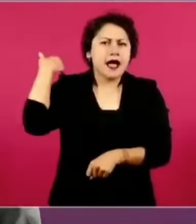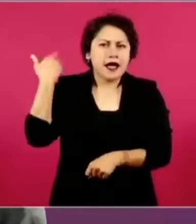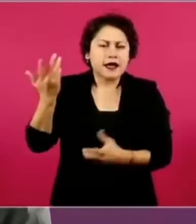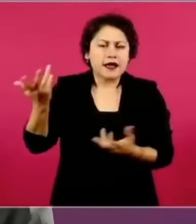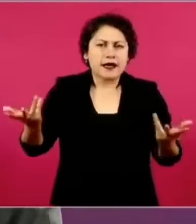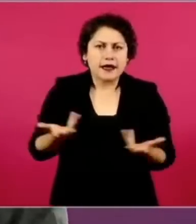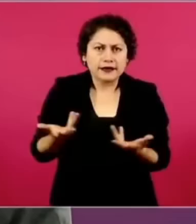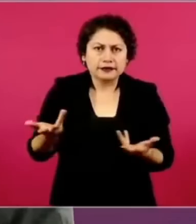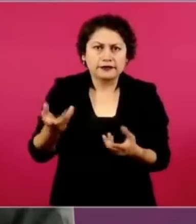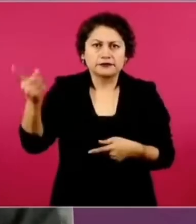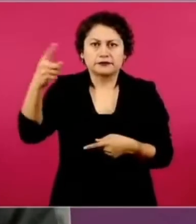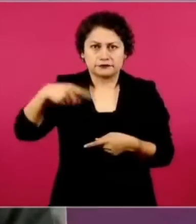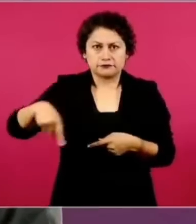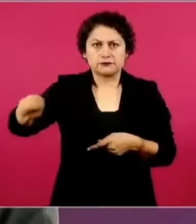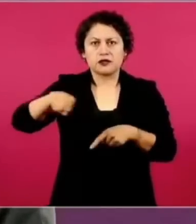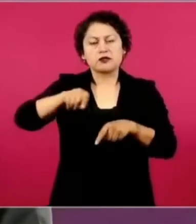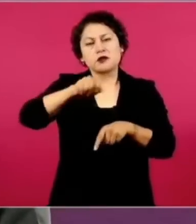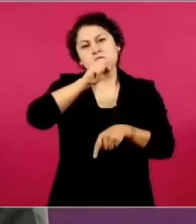de